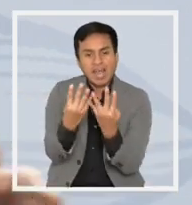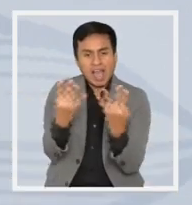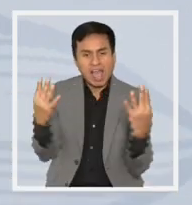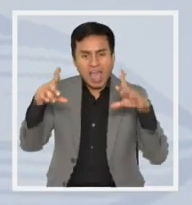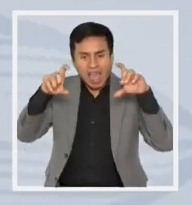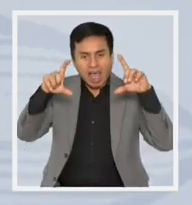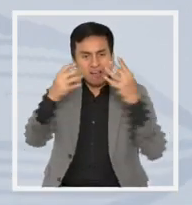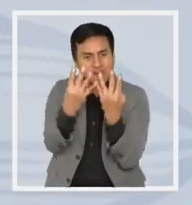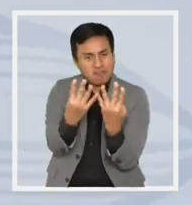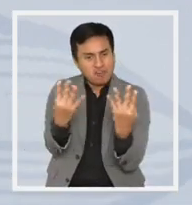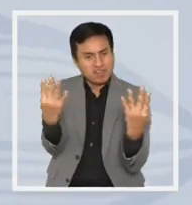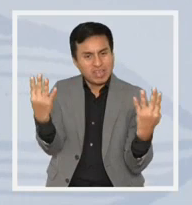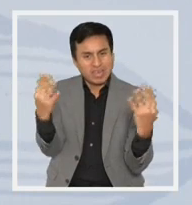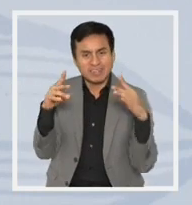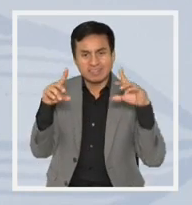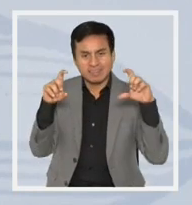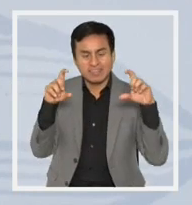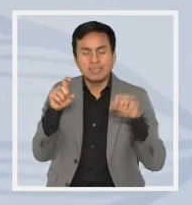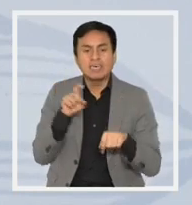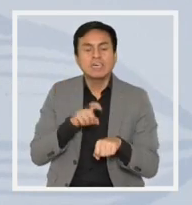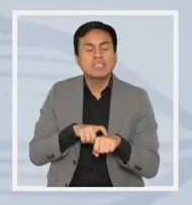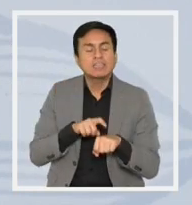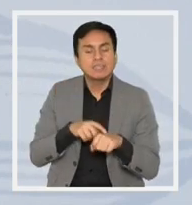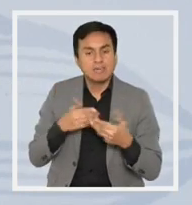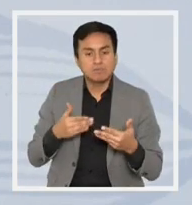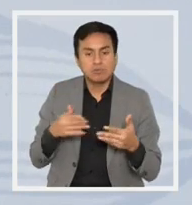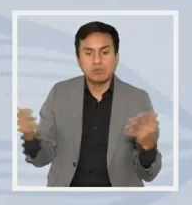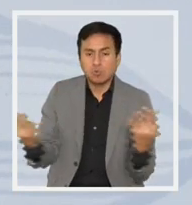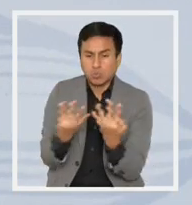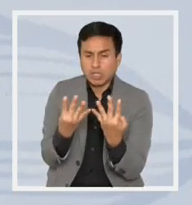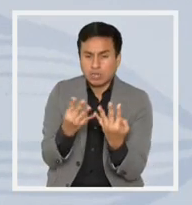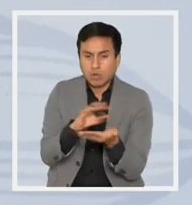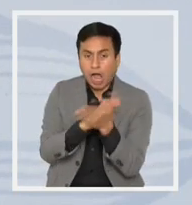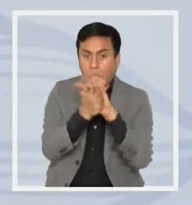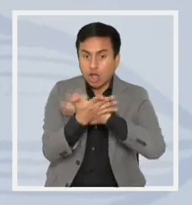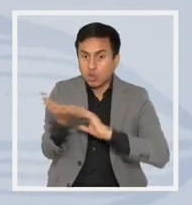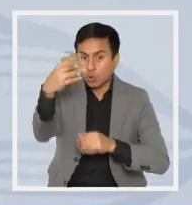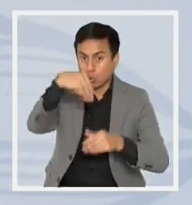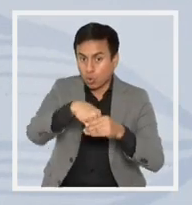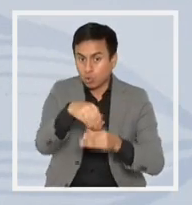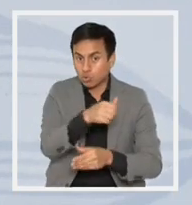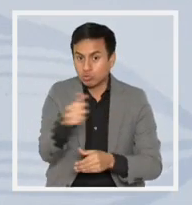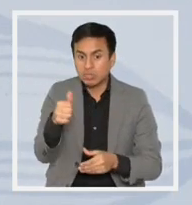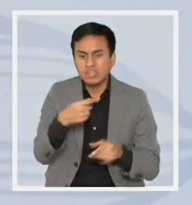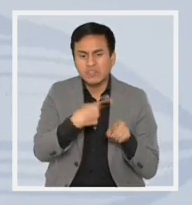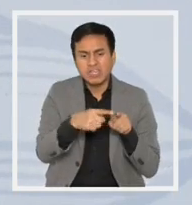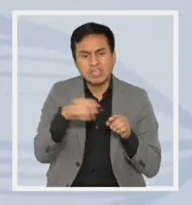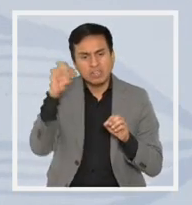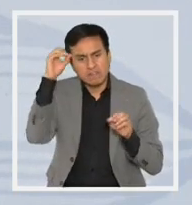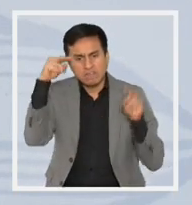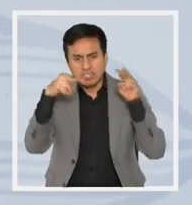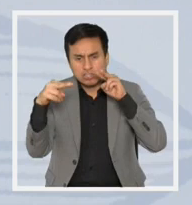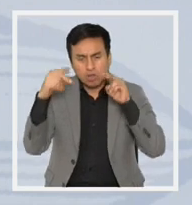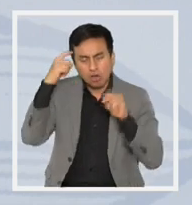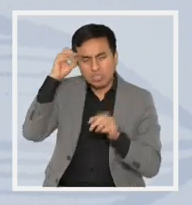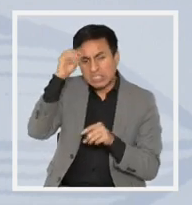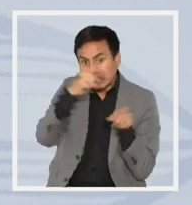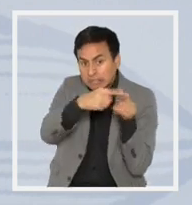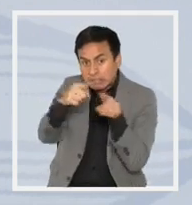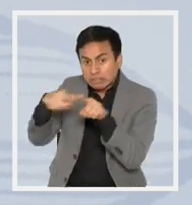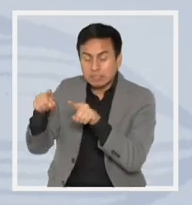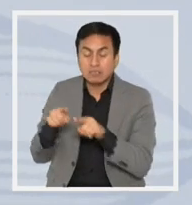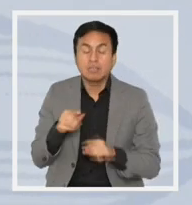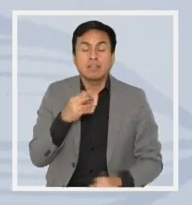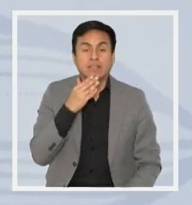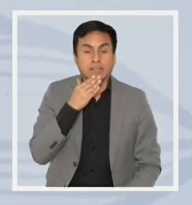que tuvimos acá. En estos tiempos, juntarnos a todos, de diferentes visiones, de